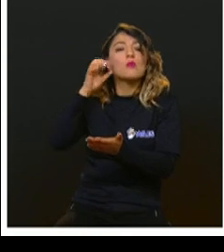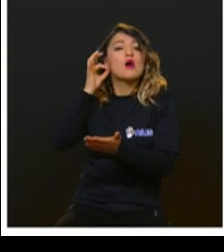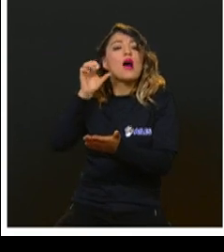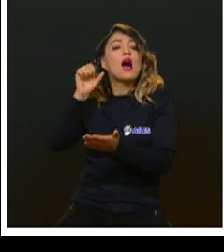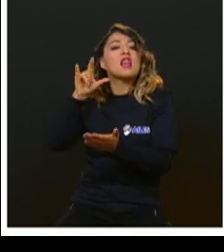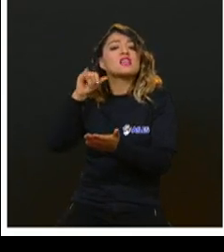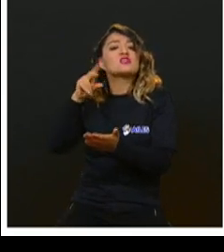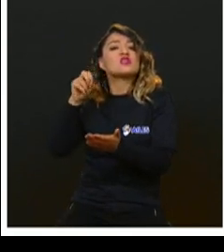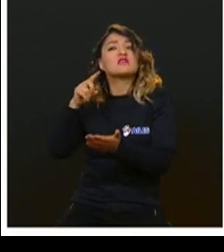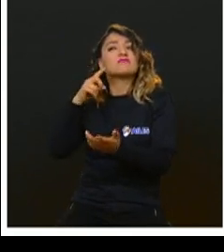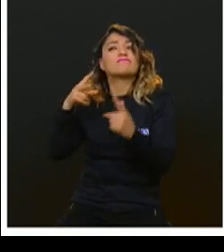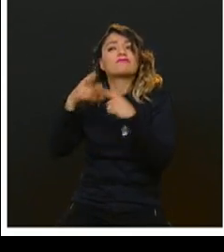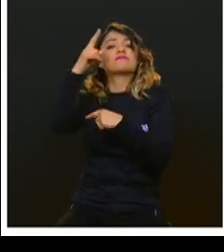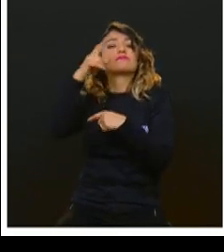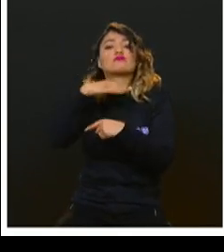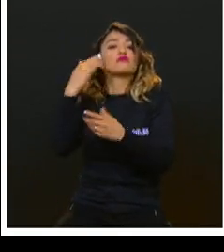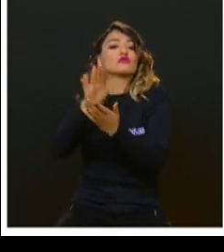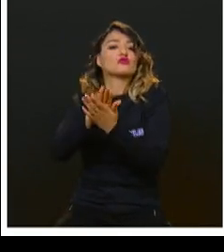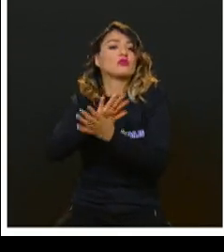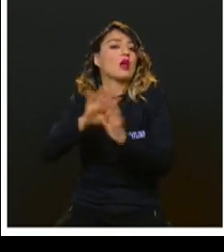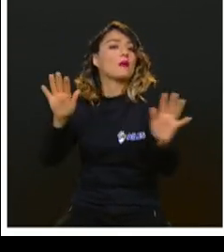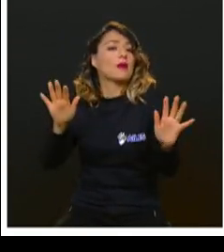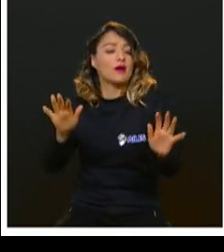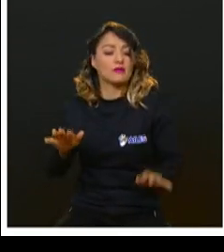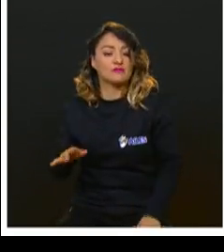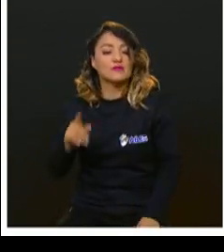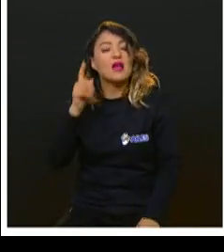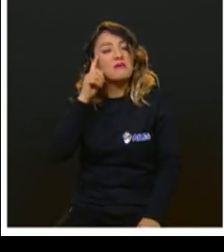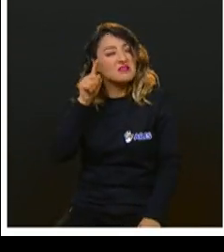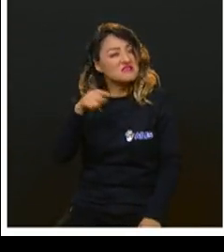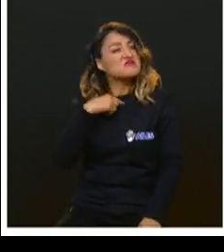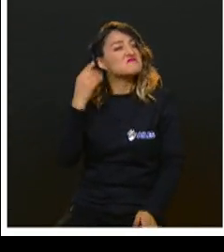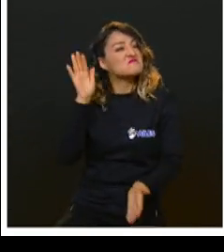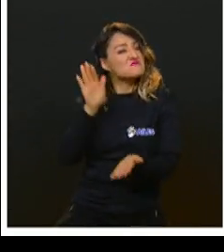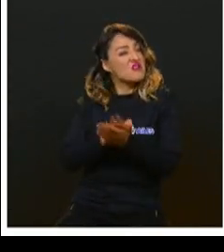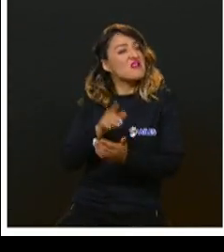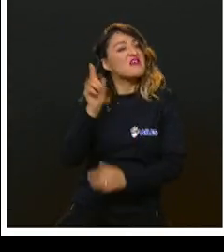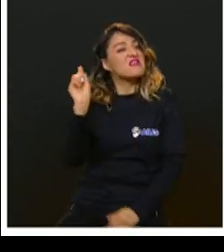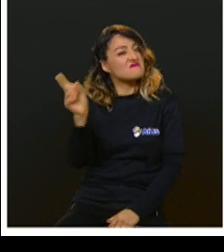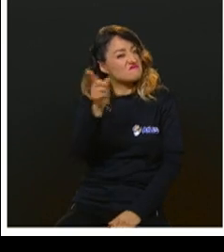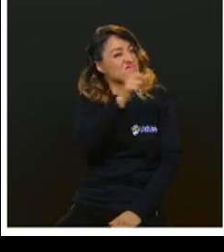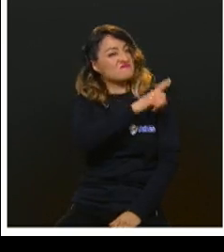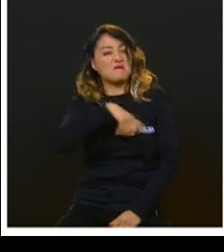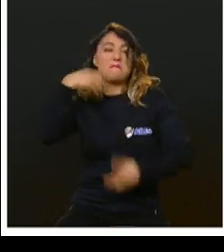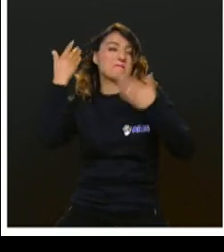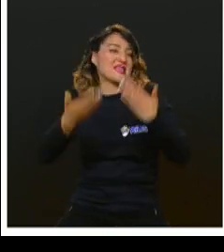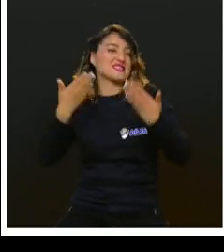viviendo, weón. Me están dando por muerto los weones